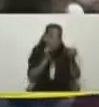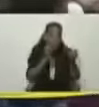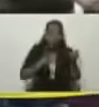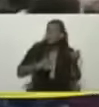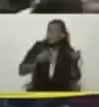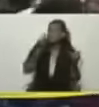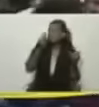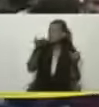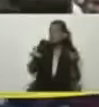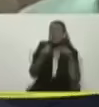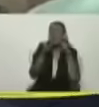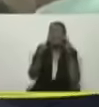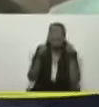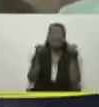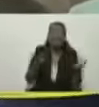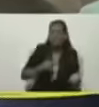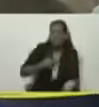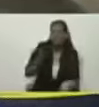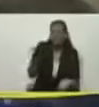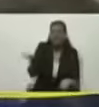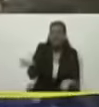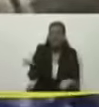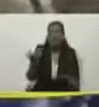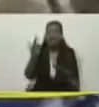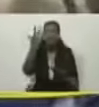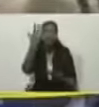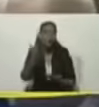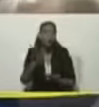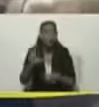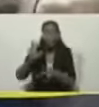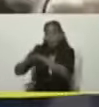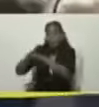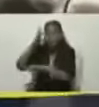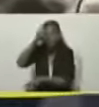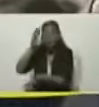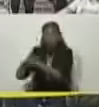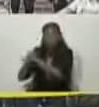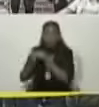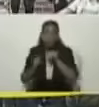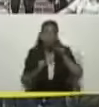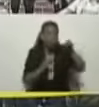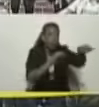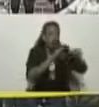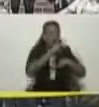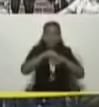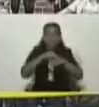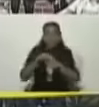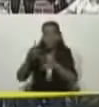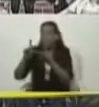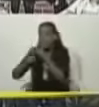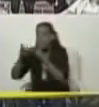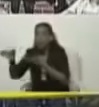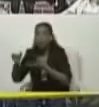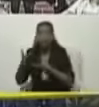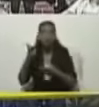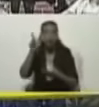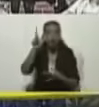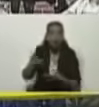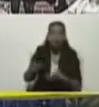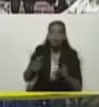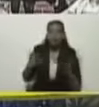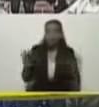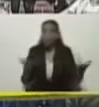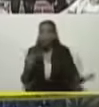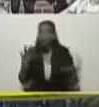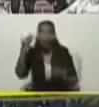por la mujer venezolana cuando escucha a Delcy, Delis, Cilia, cuando uno escucha esos ataques,